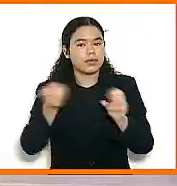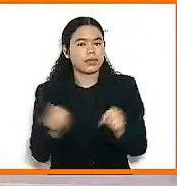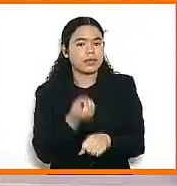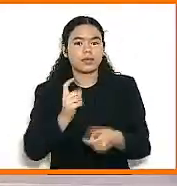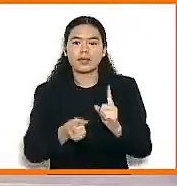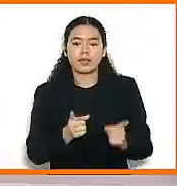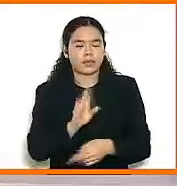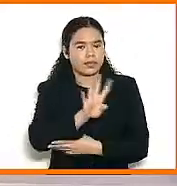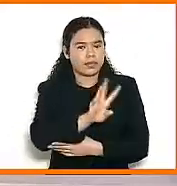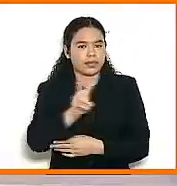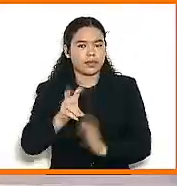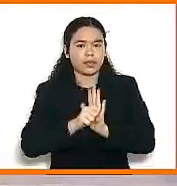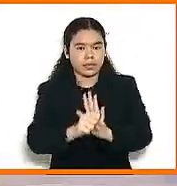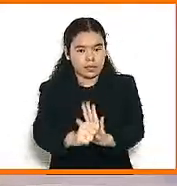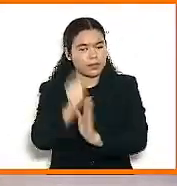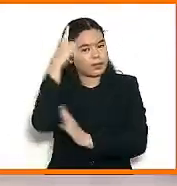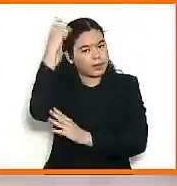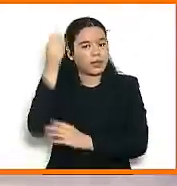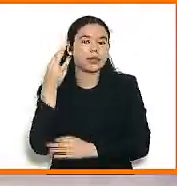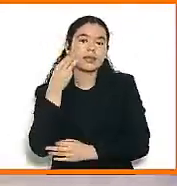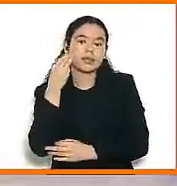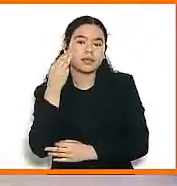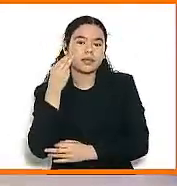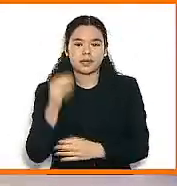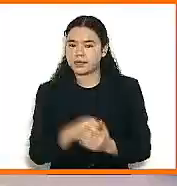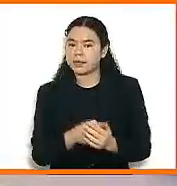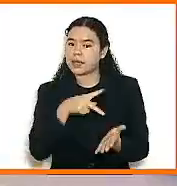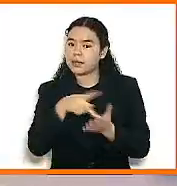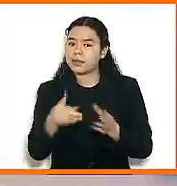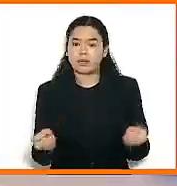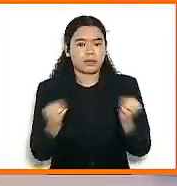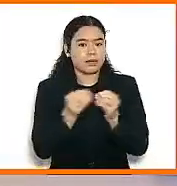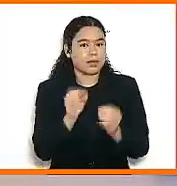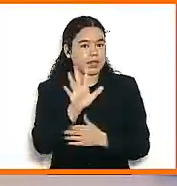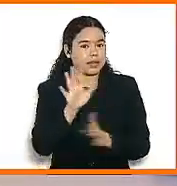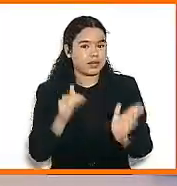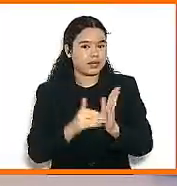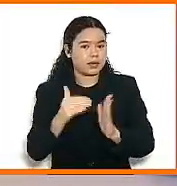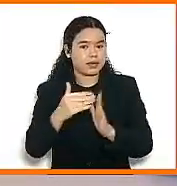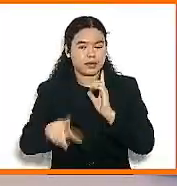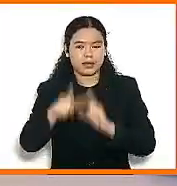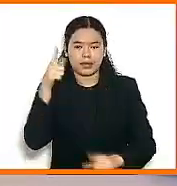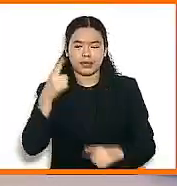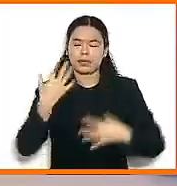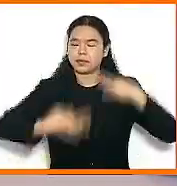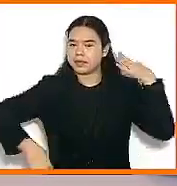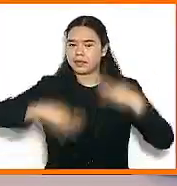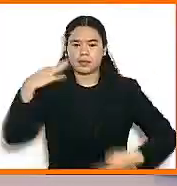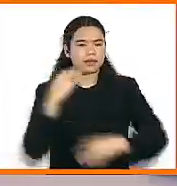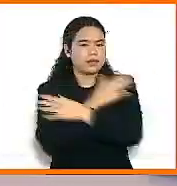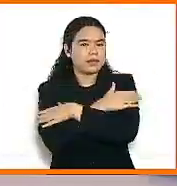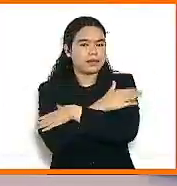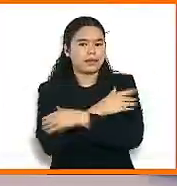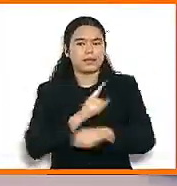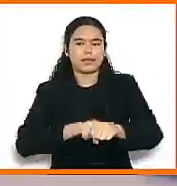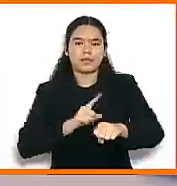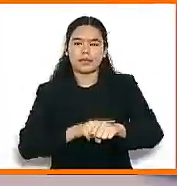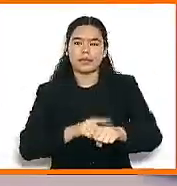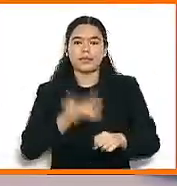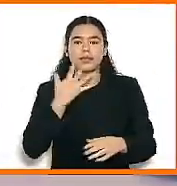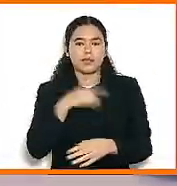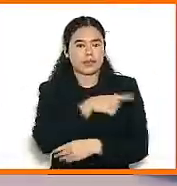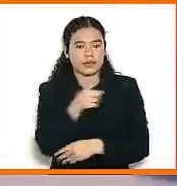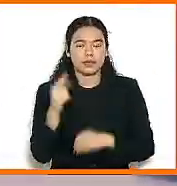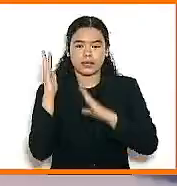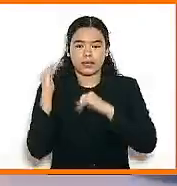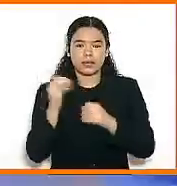número 42 con su símbolo de sueños madre, el cual nos permitió pagar más de 5 millones de lempiras. Muchas felicidades. Muchísima suerte para nuestros